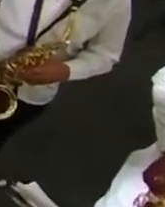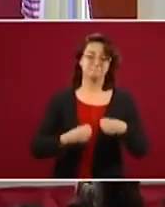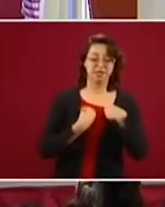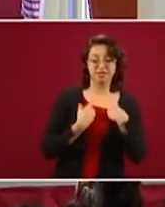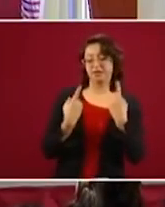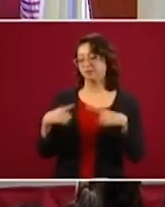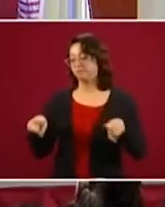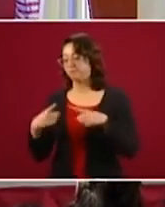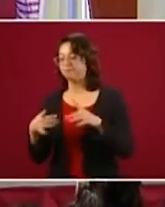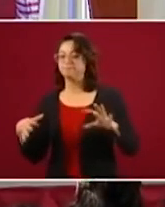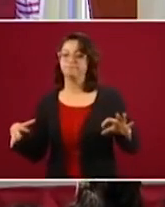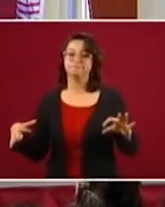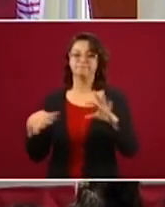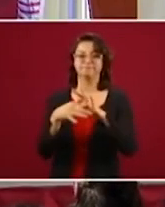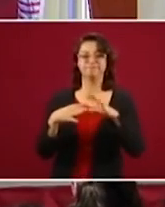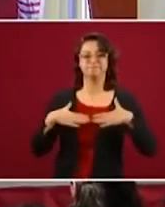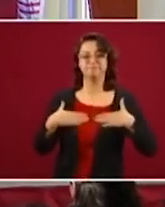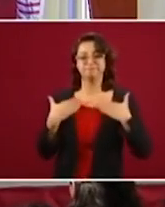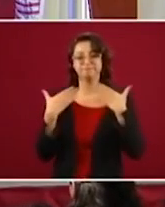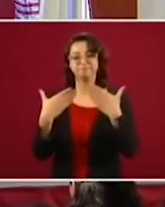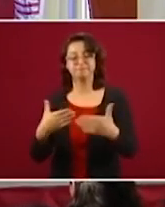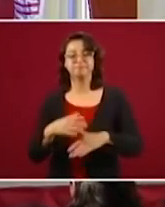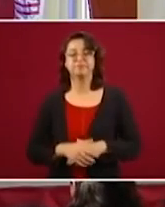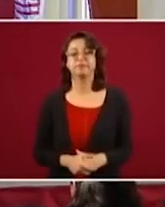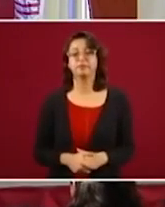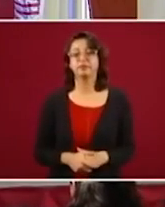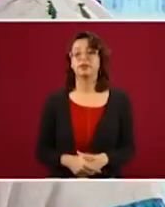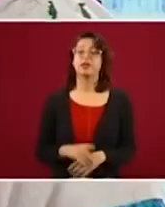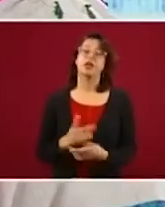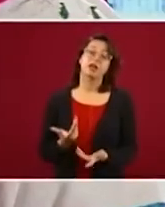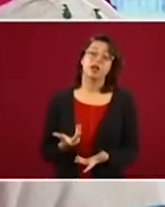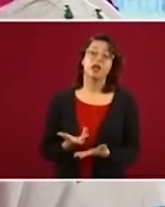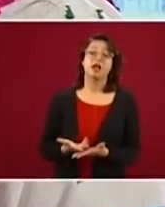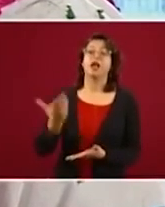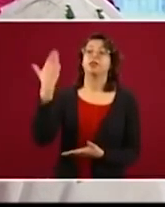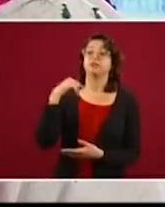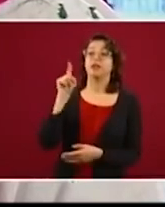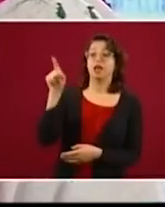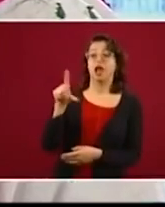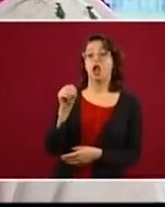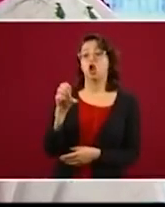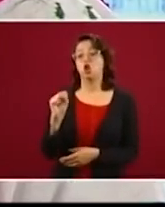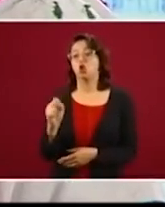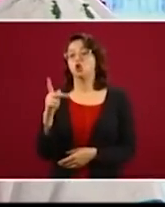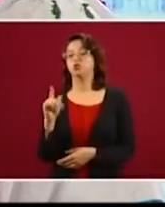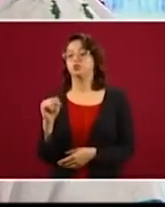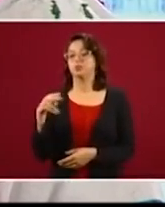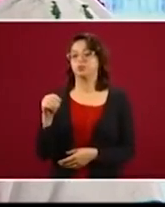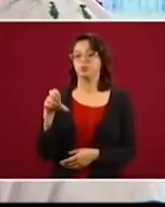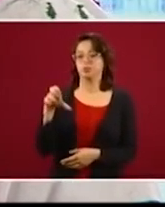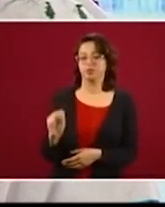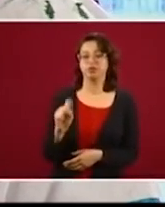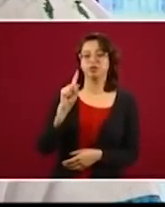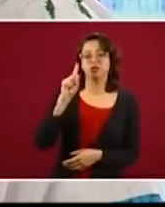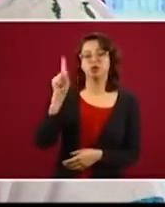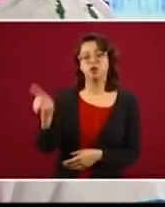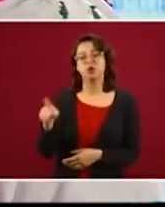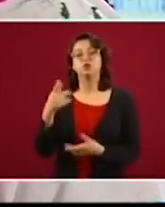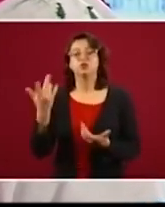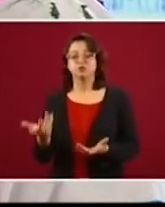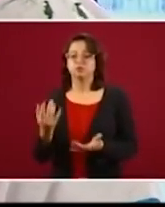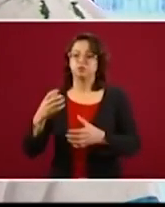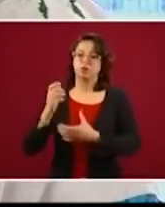indígenas. Gracias a la subasta que se realizó en Los Pinos por parte del Instituto para devolverle al pueblo lo robado,